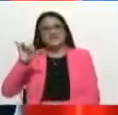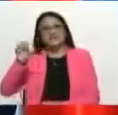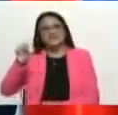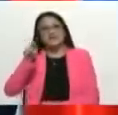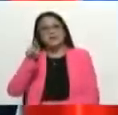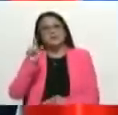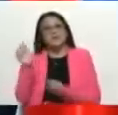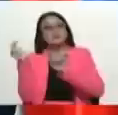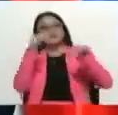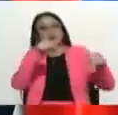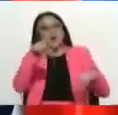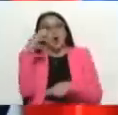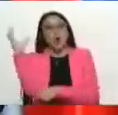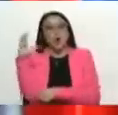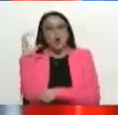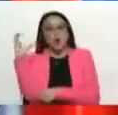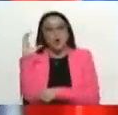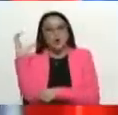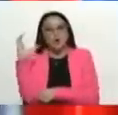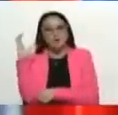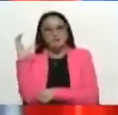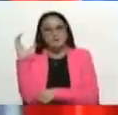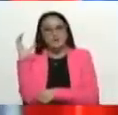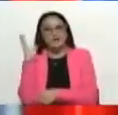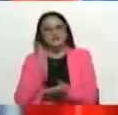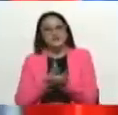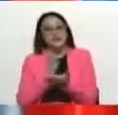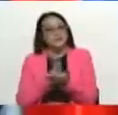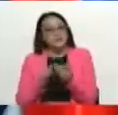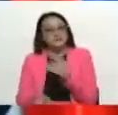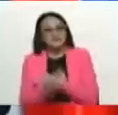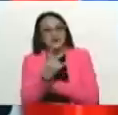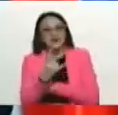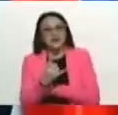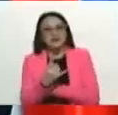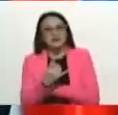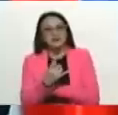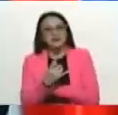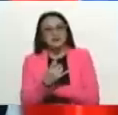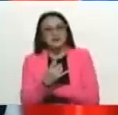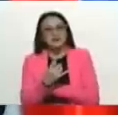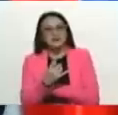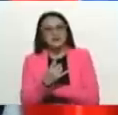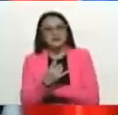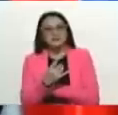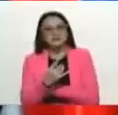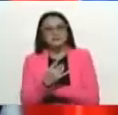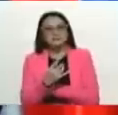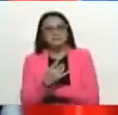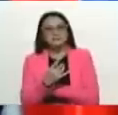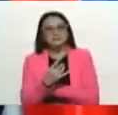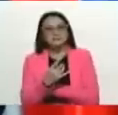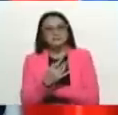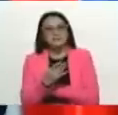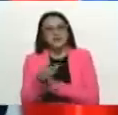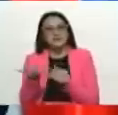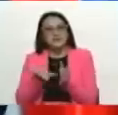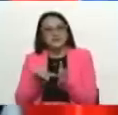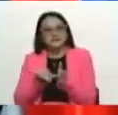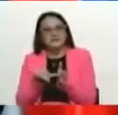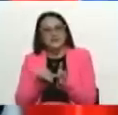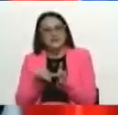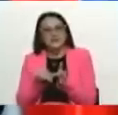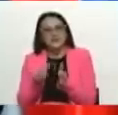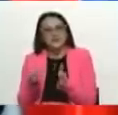ustedes, siempre aparece de alguna manera nuestro vecino, en